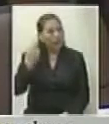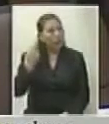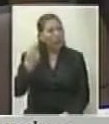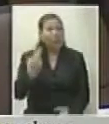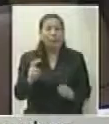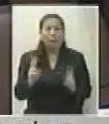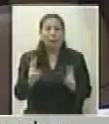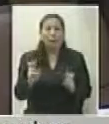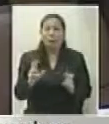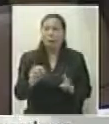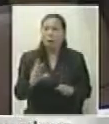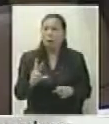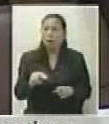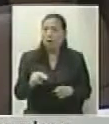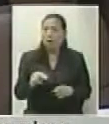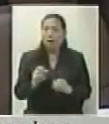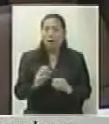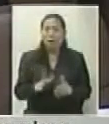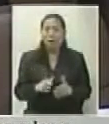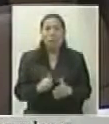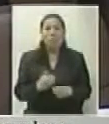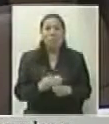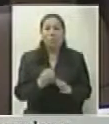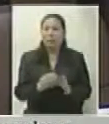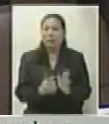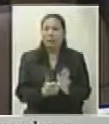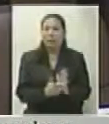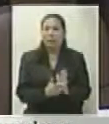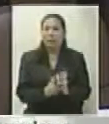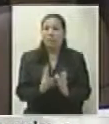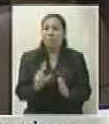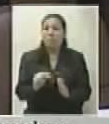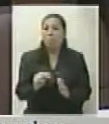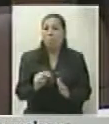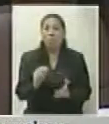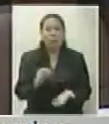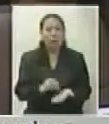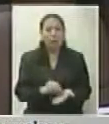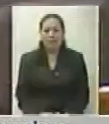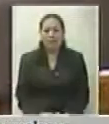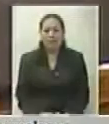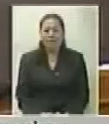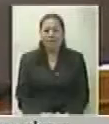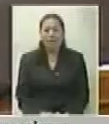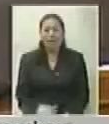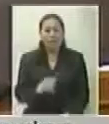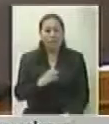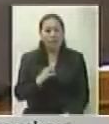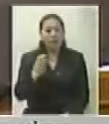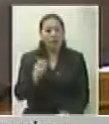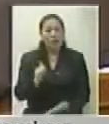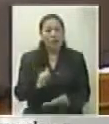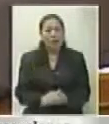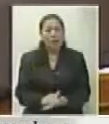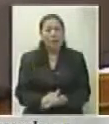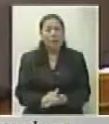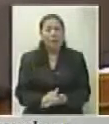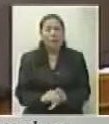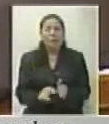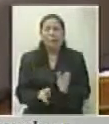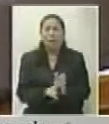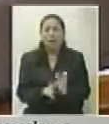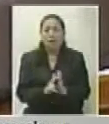tema. No apliquemos una sanción de manera ilegal, no sancionemos 2 veces los mismos hechos. Yo creo que si la intención o la